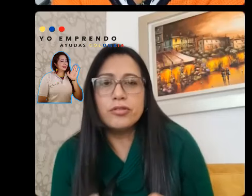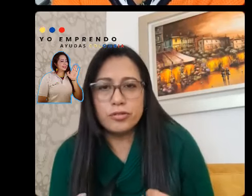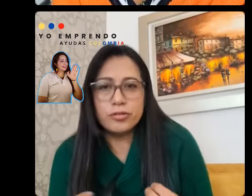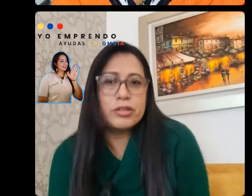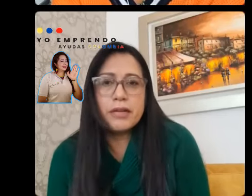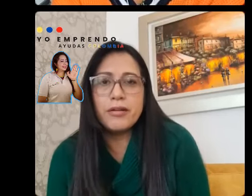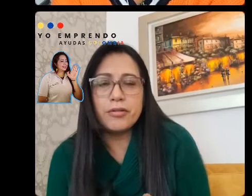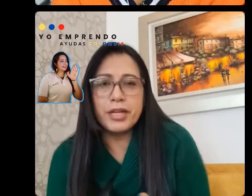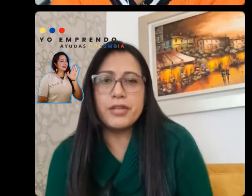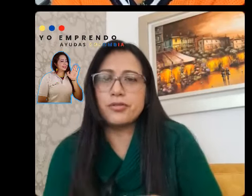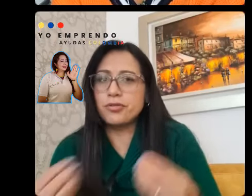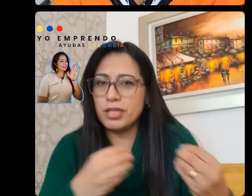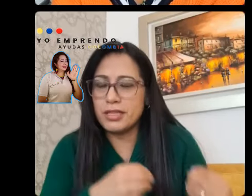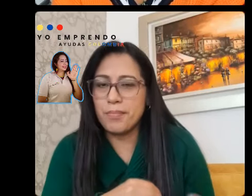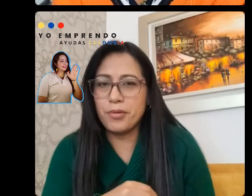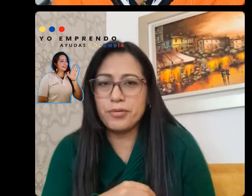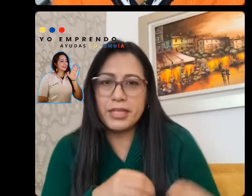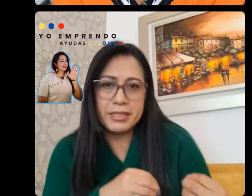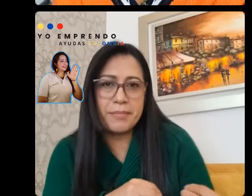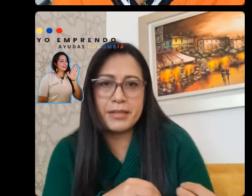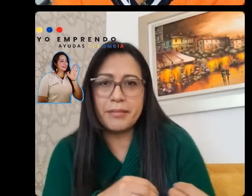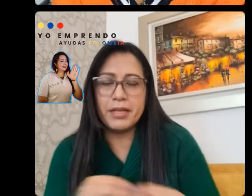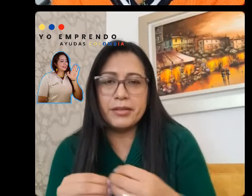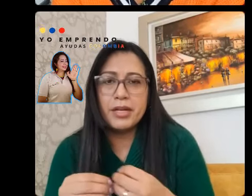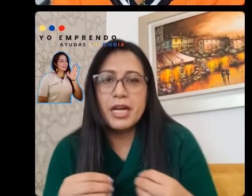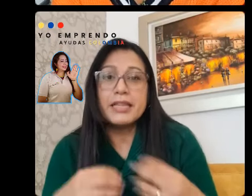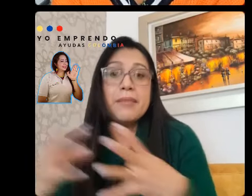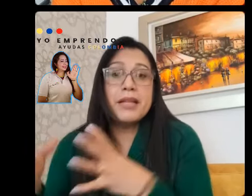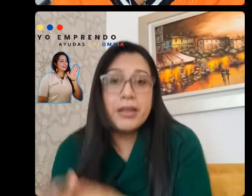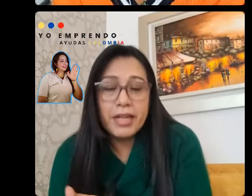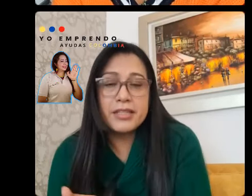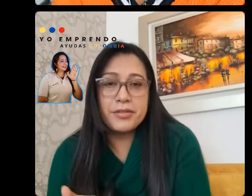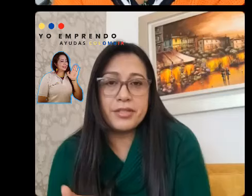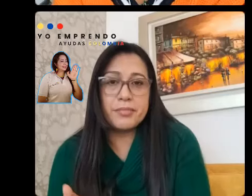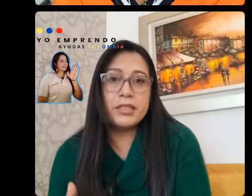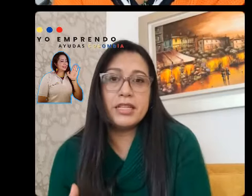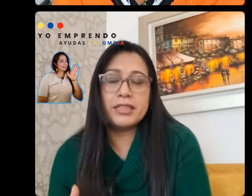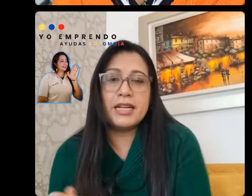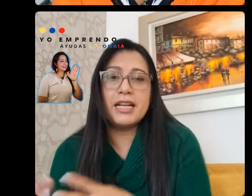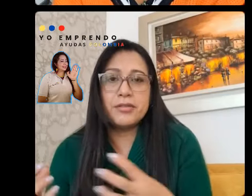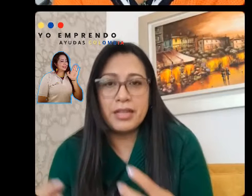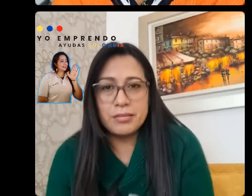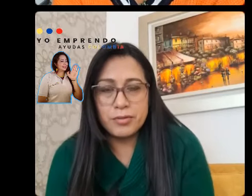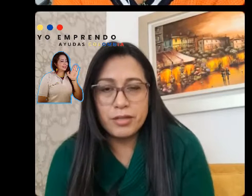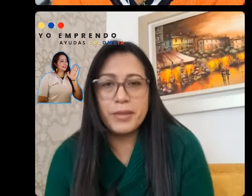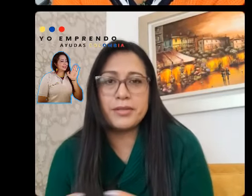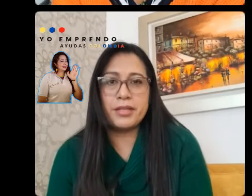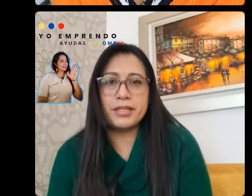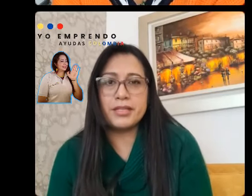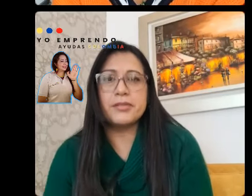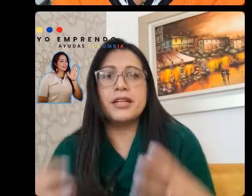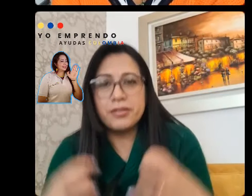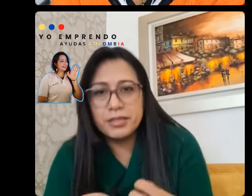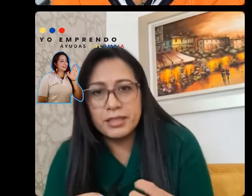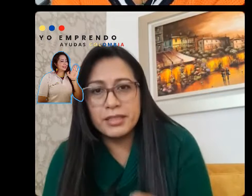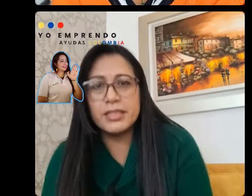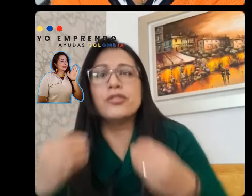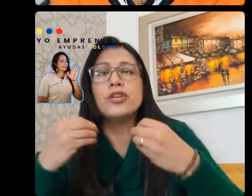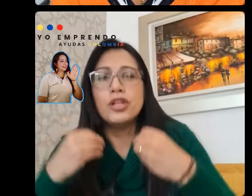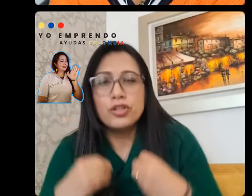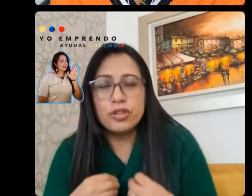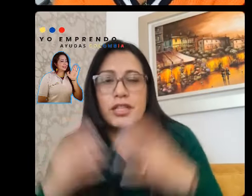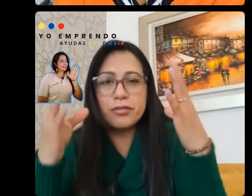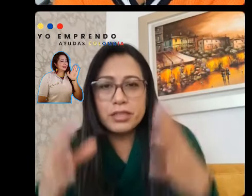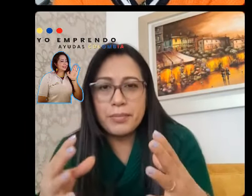los Yo trabajo con ellos o yo les apoyo en este emprendimiento también hay organizaciones multilaterales organismos de cooperación internacional que nos están